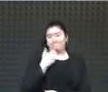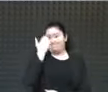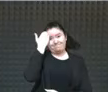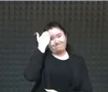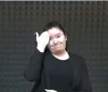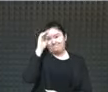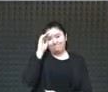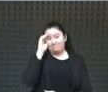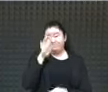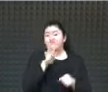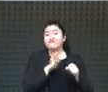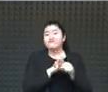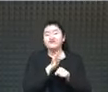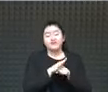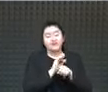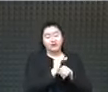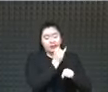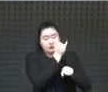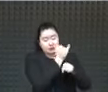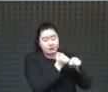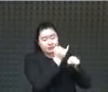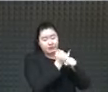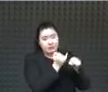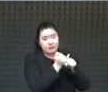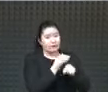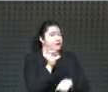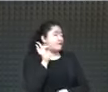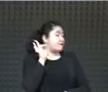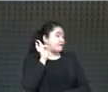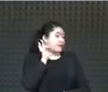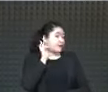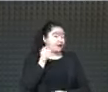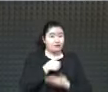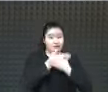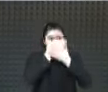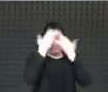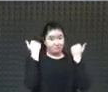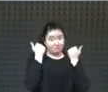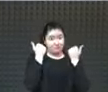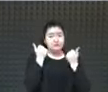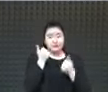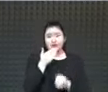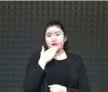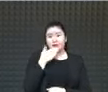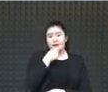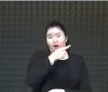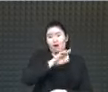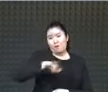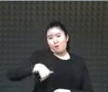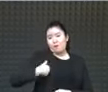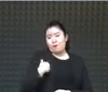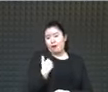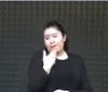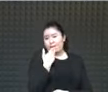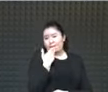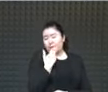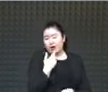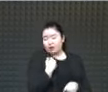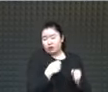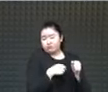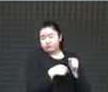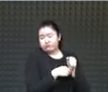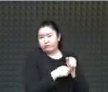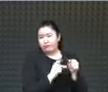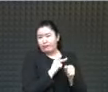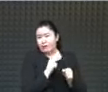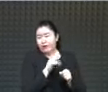llega los niveles de la indagatoria de la Fiscalía. Y creo que está muy bien que lo guarden con toda discreción, pues